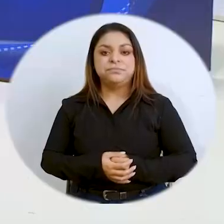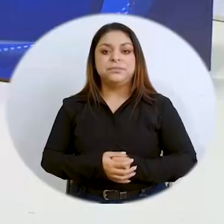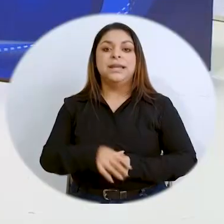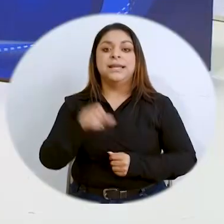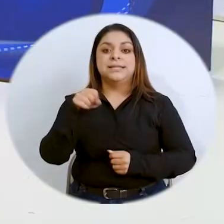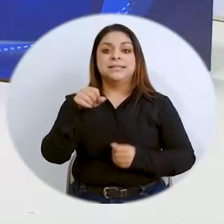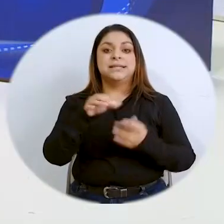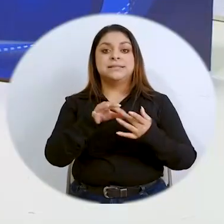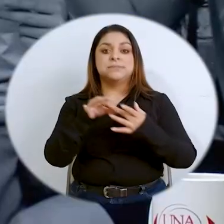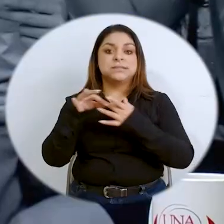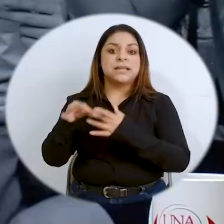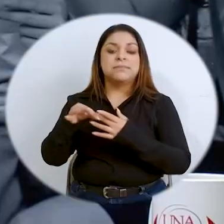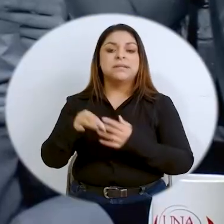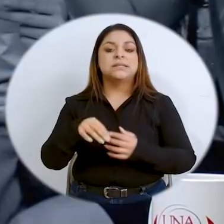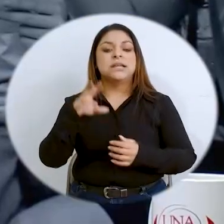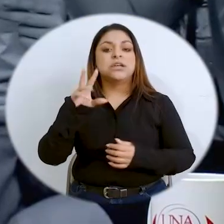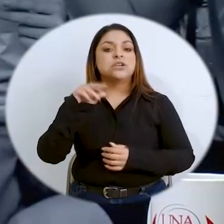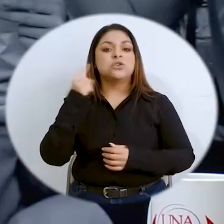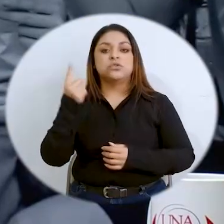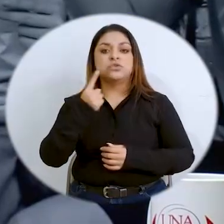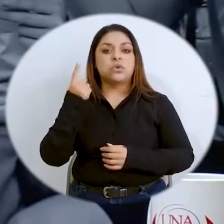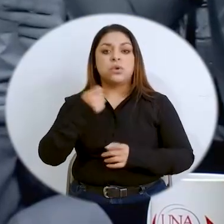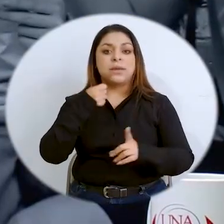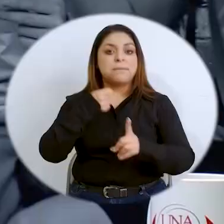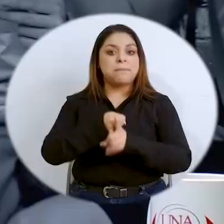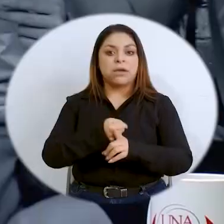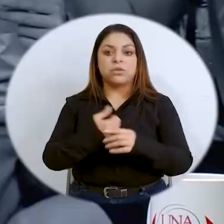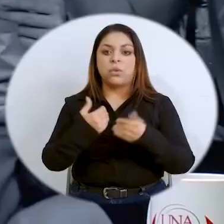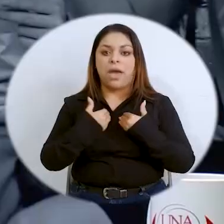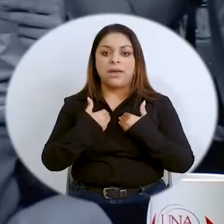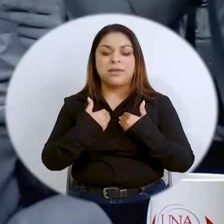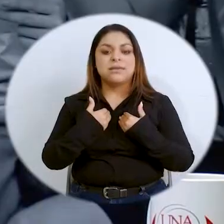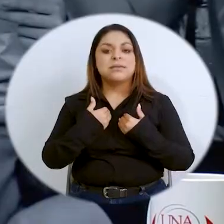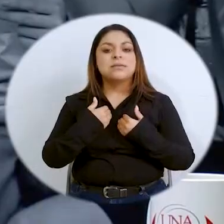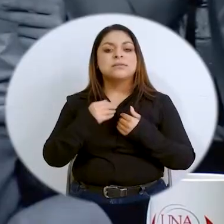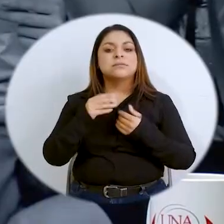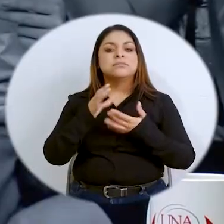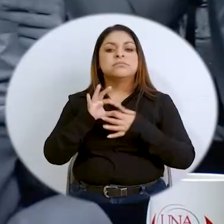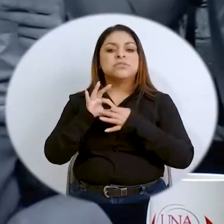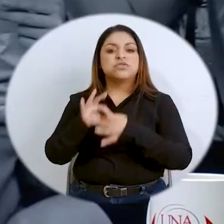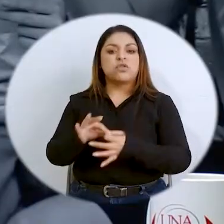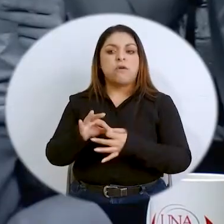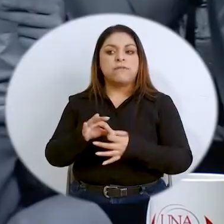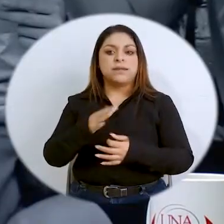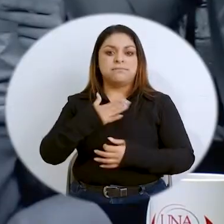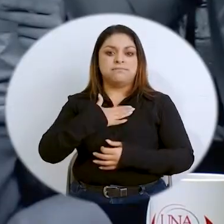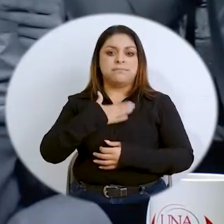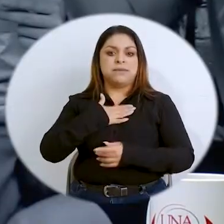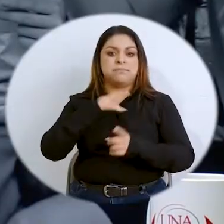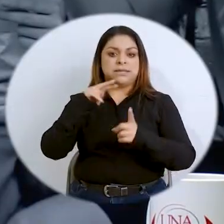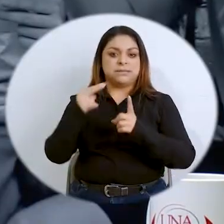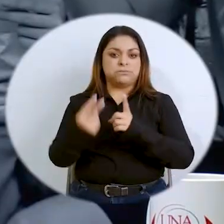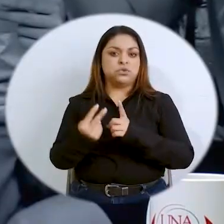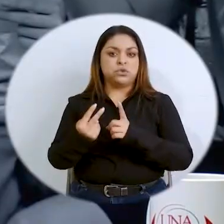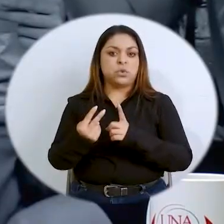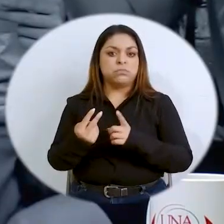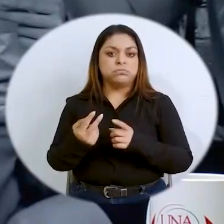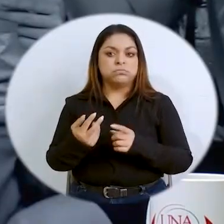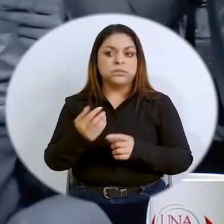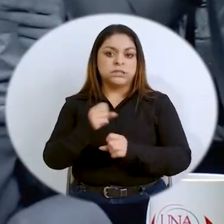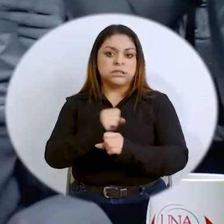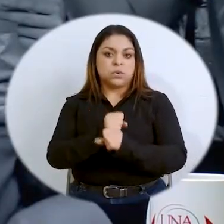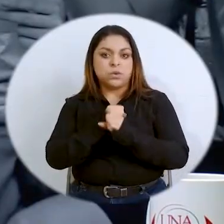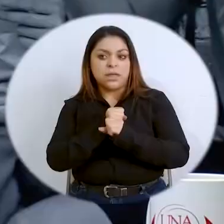Sí, y sobre todo porque no es solo, ¿verdad?, el impacto que tiene sobre sobre mi percepción,